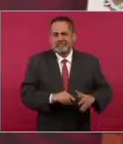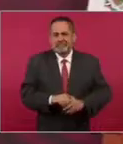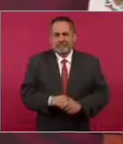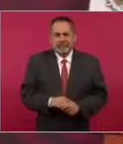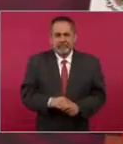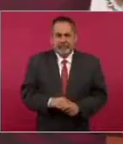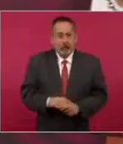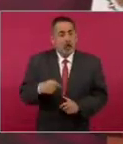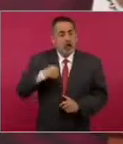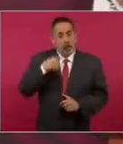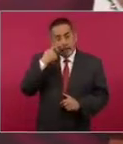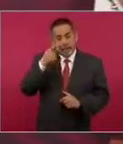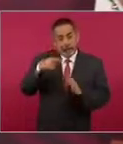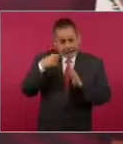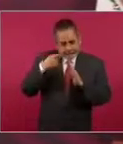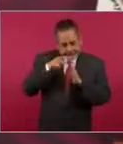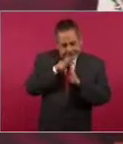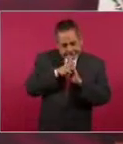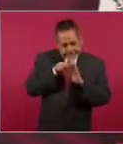vi un video,